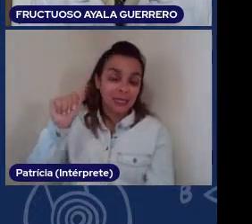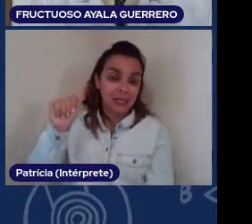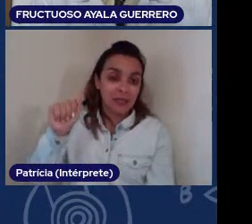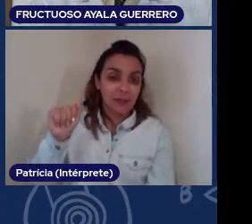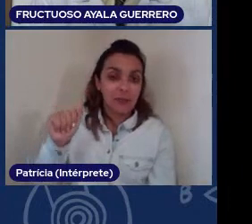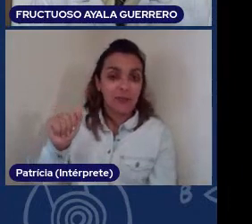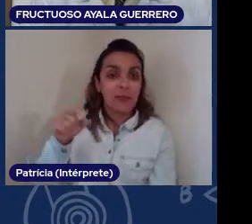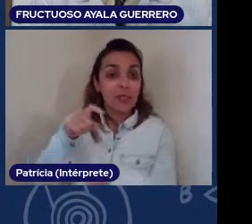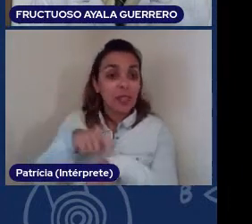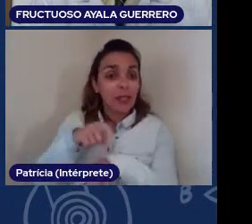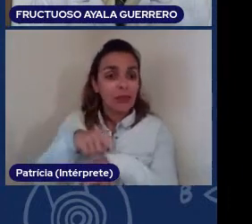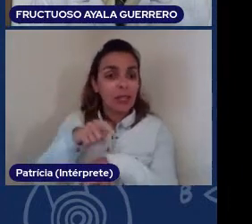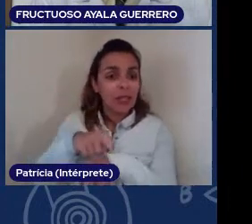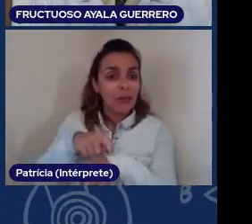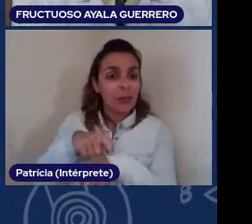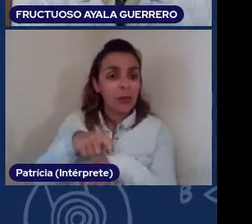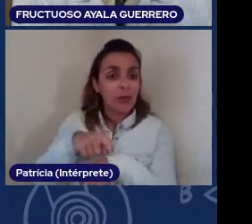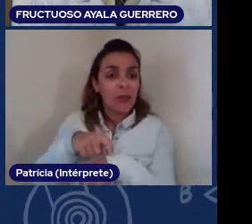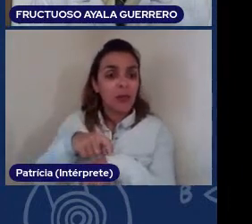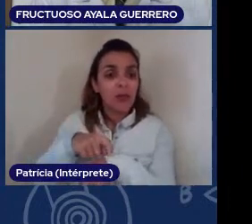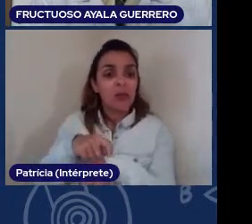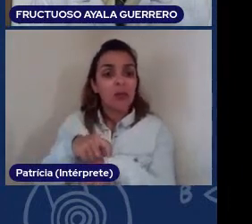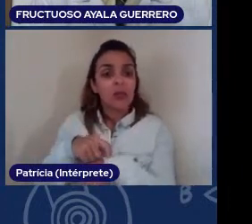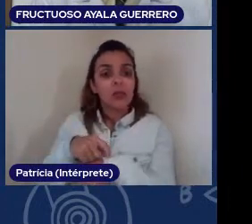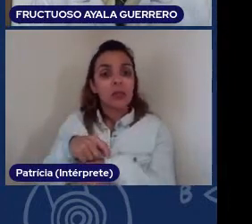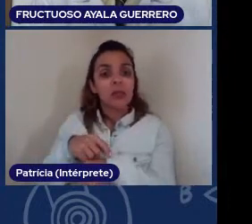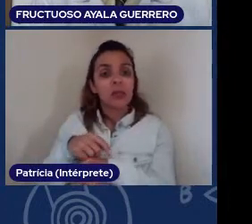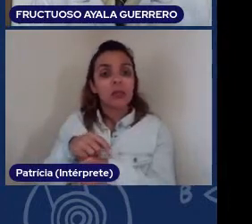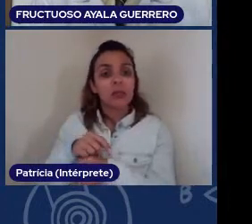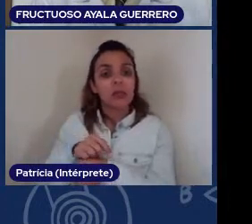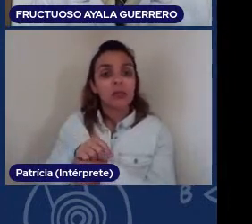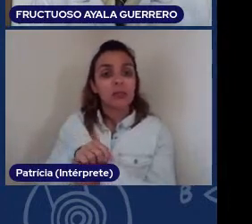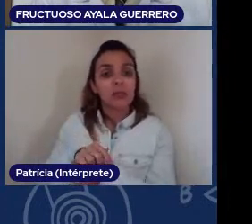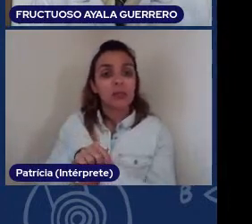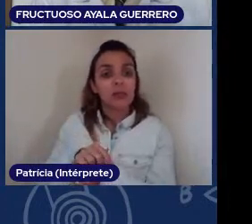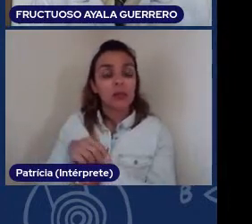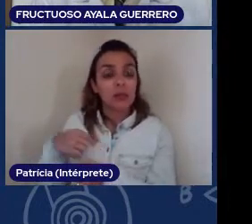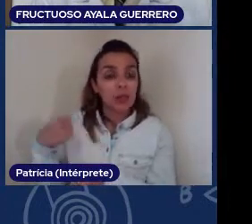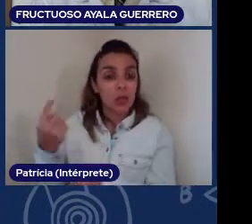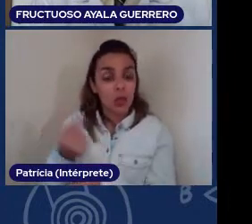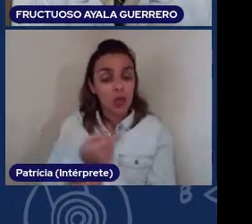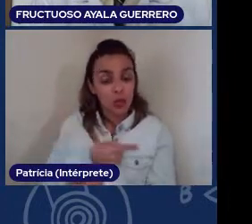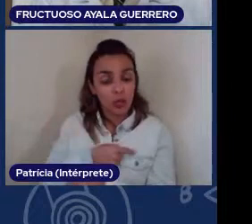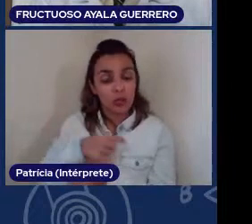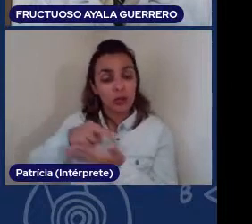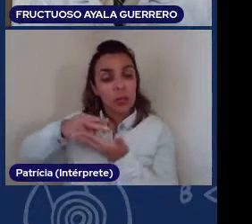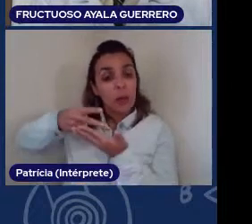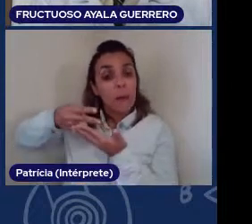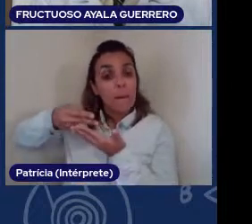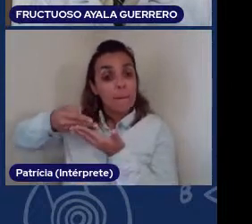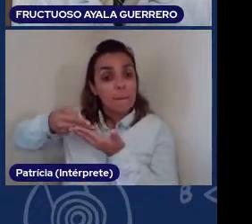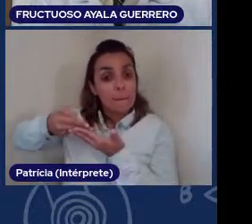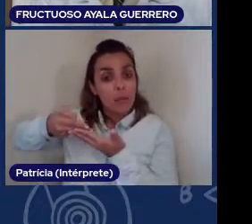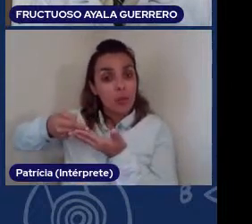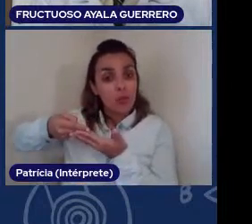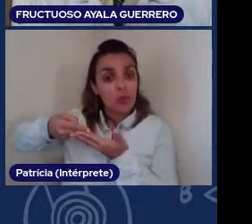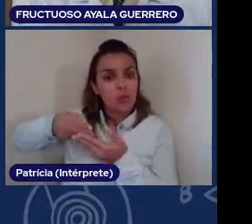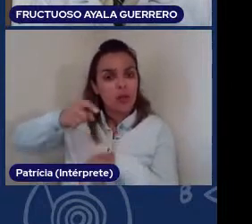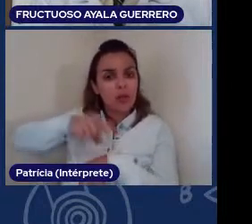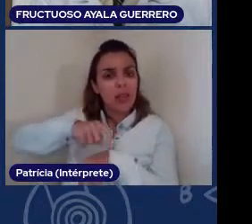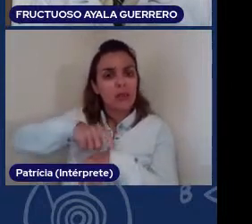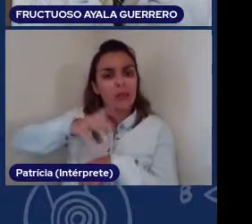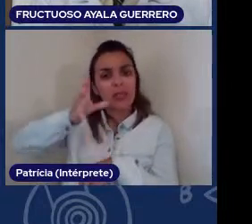que transcurre a partir del tiempo cero, que es cuando nos acostamos, transcurre